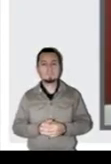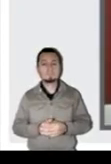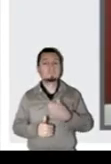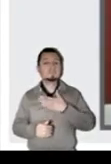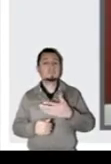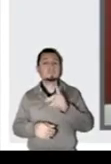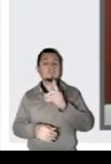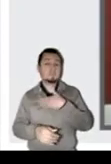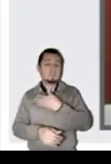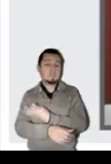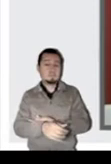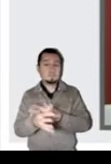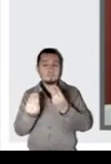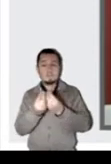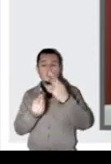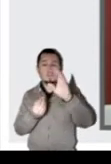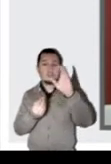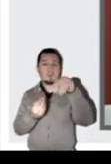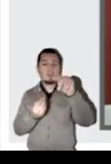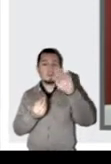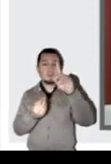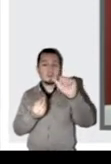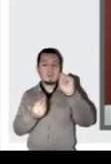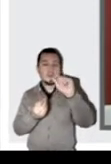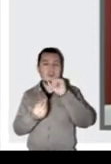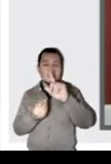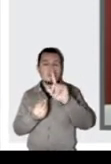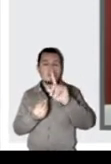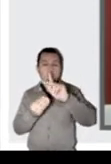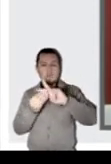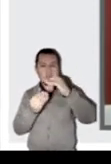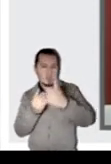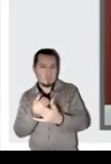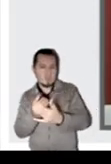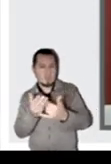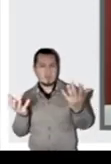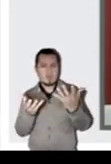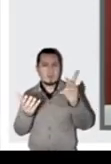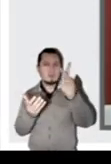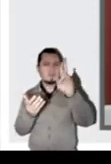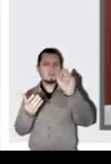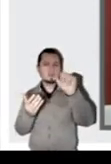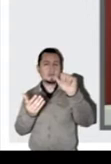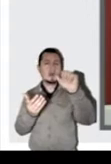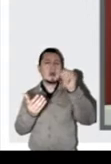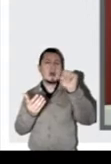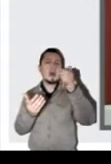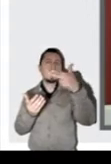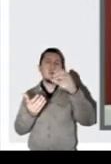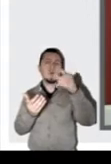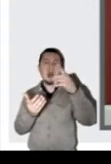tardes contienda de jalisco yo cobrador el proyecto de la presa ha logrado